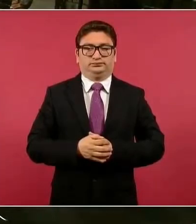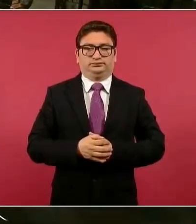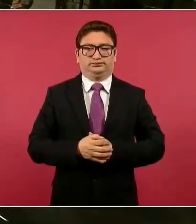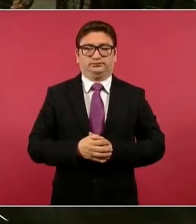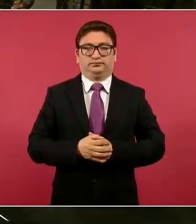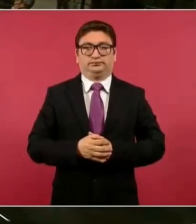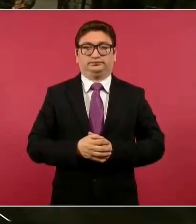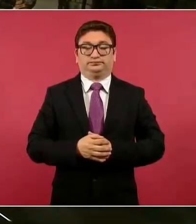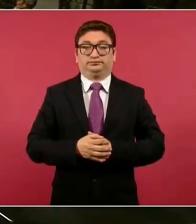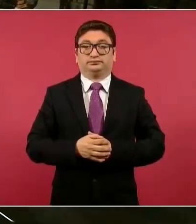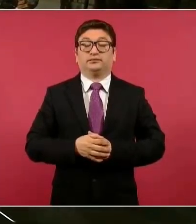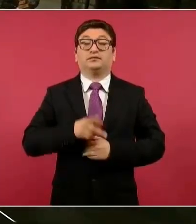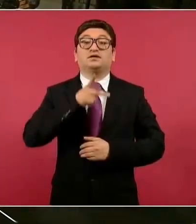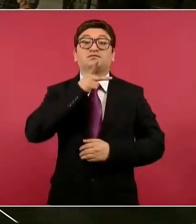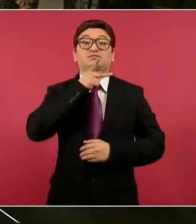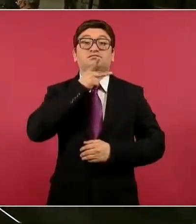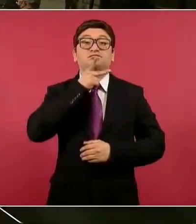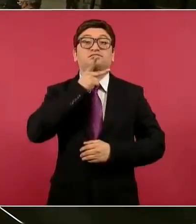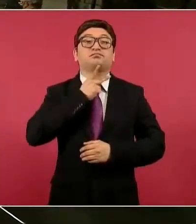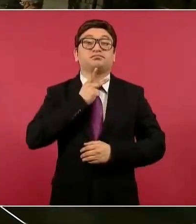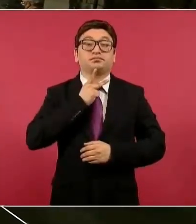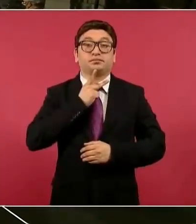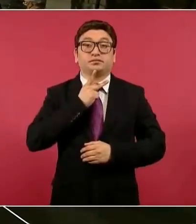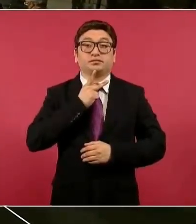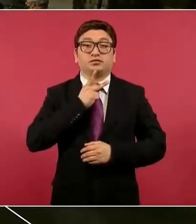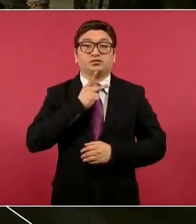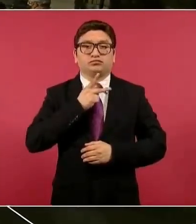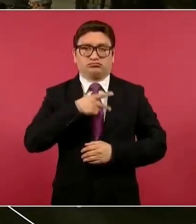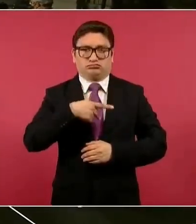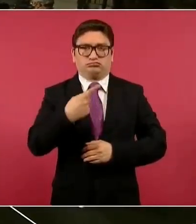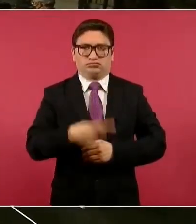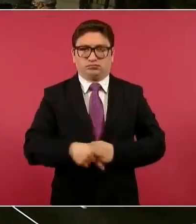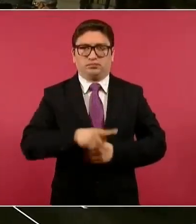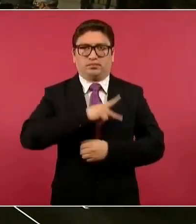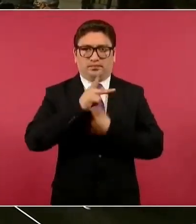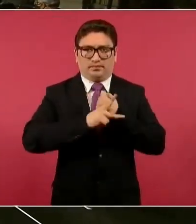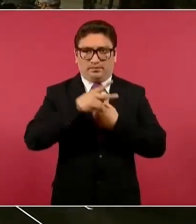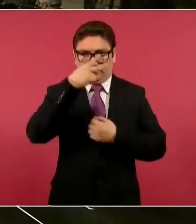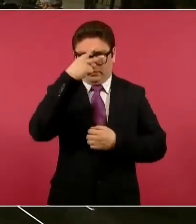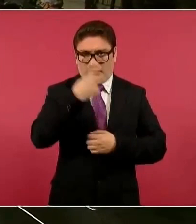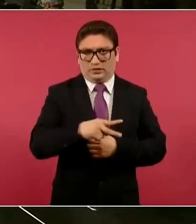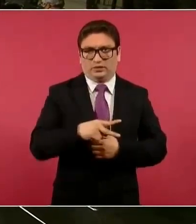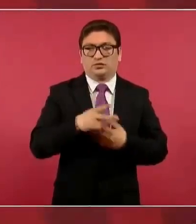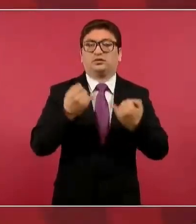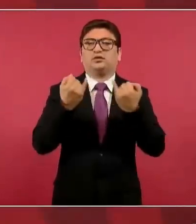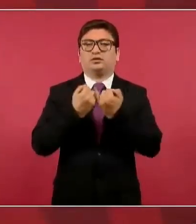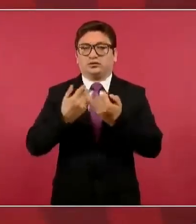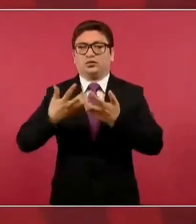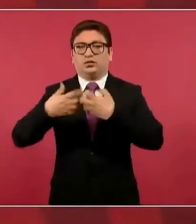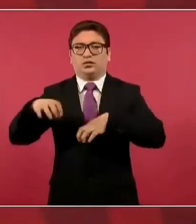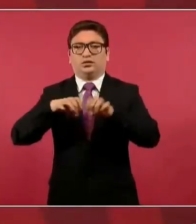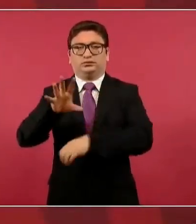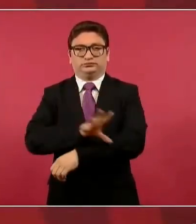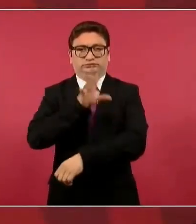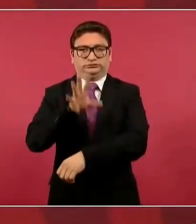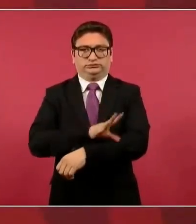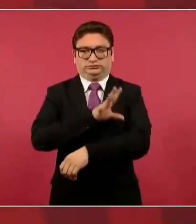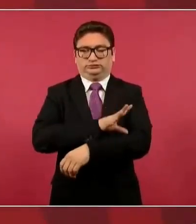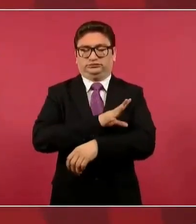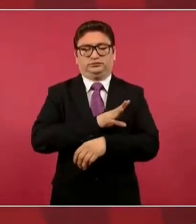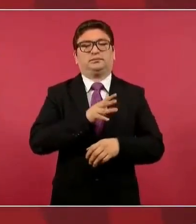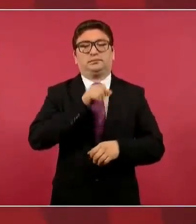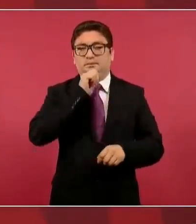El petróleo de la nación y la industria eléctrica, y